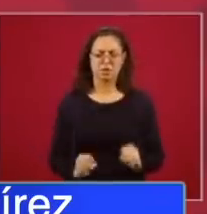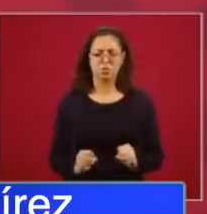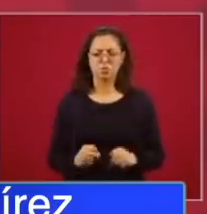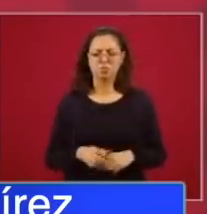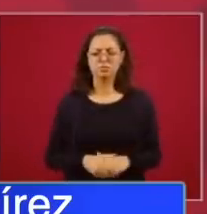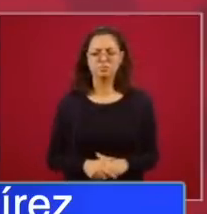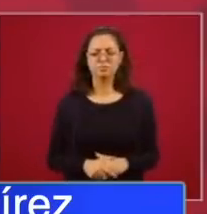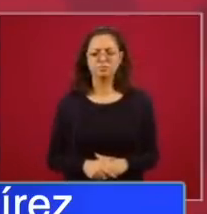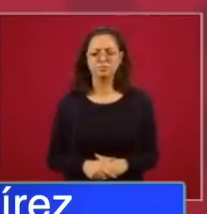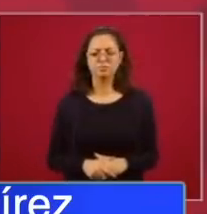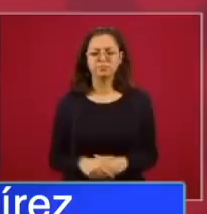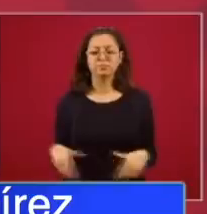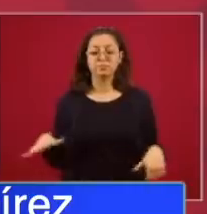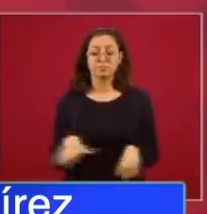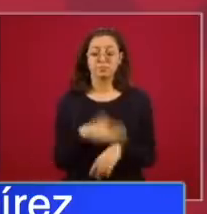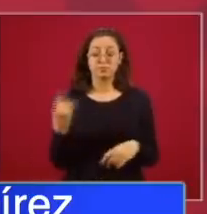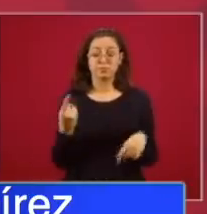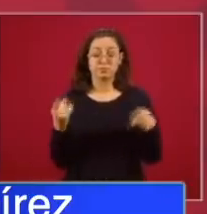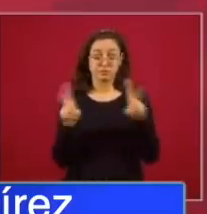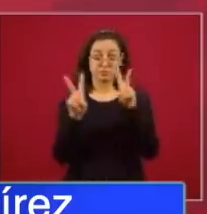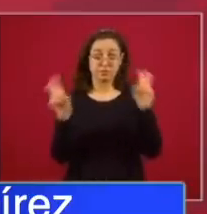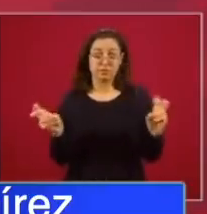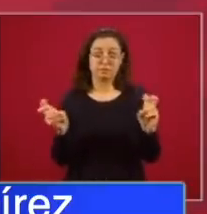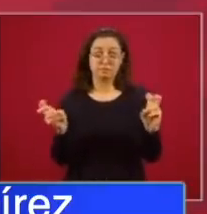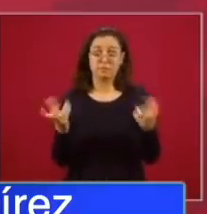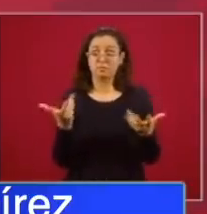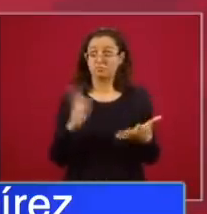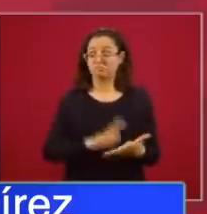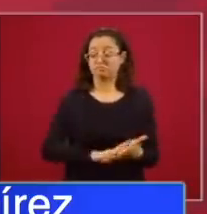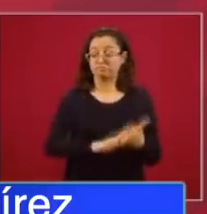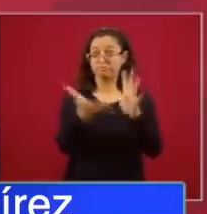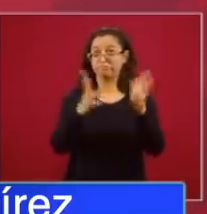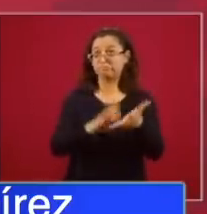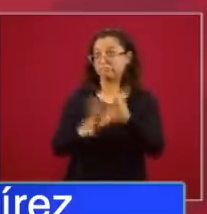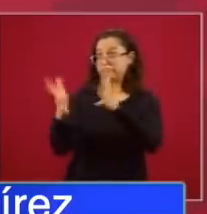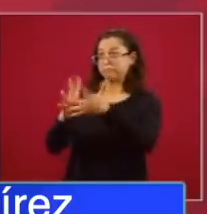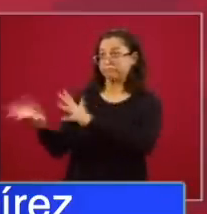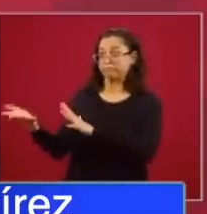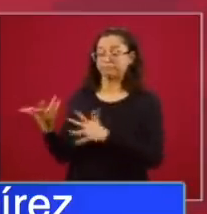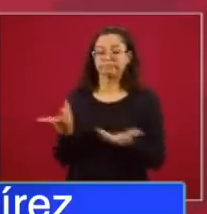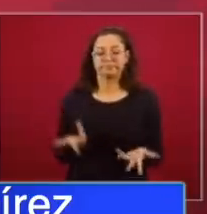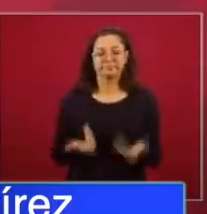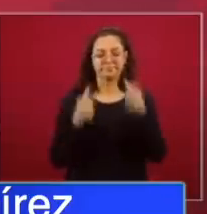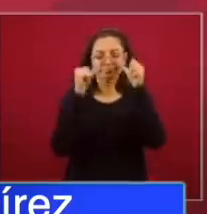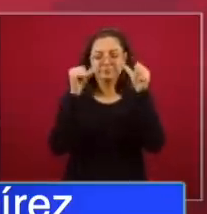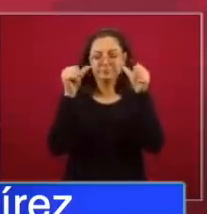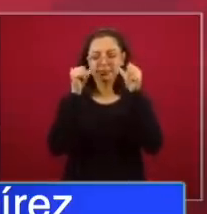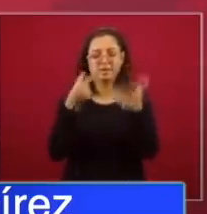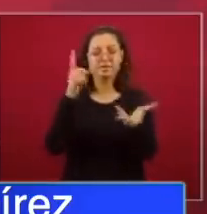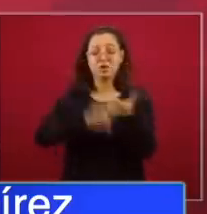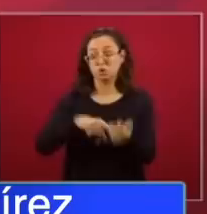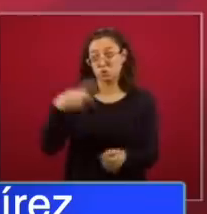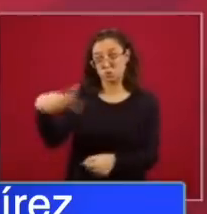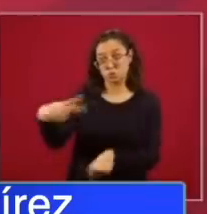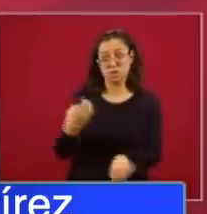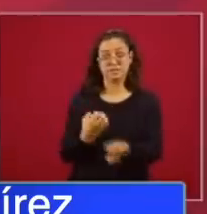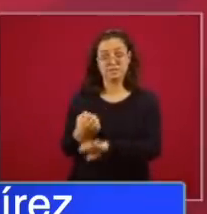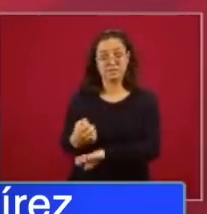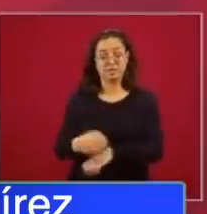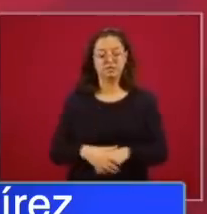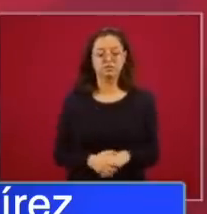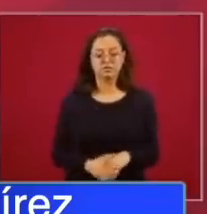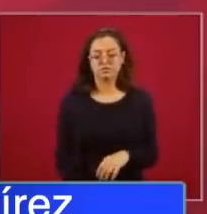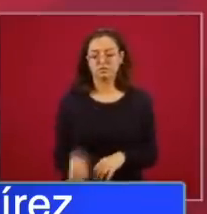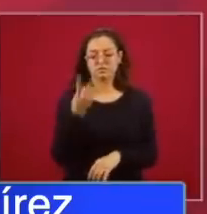porque vamos a tratar los temas de violencia en los estados, en